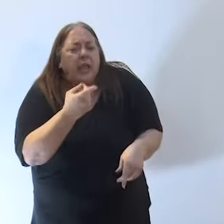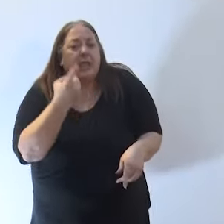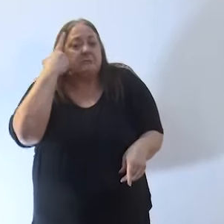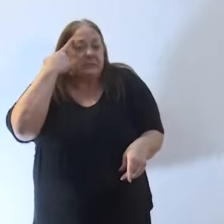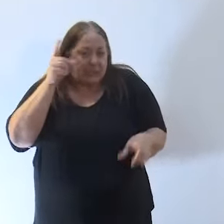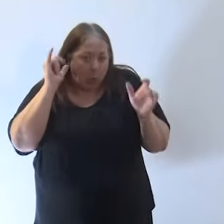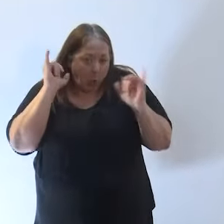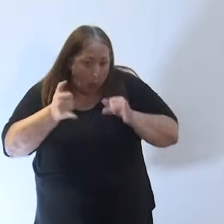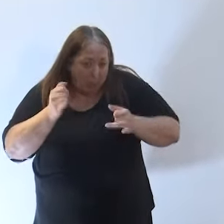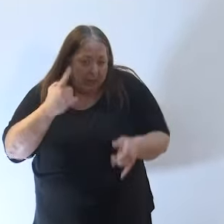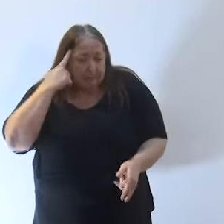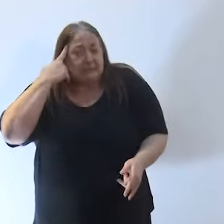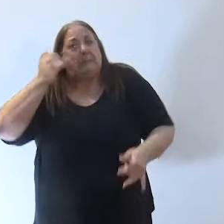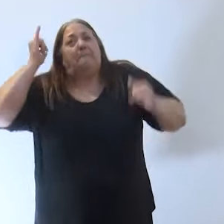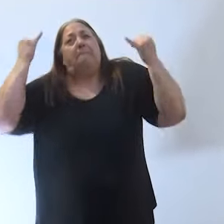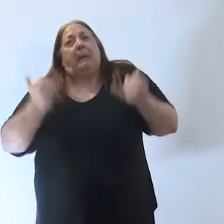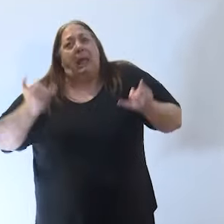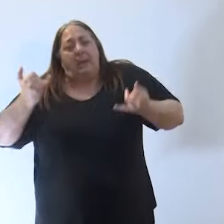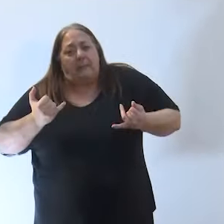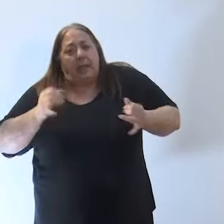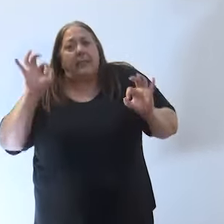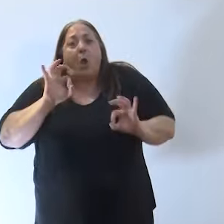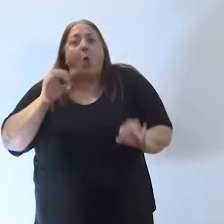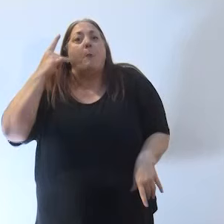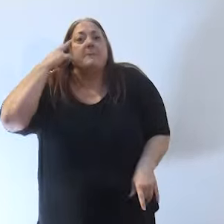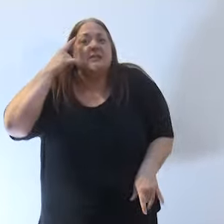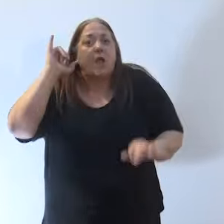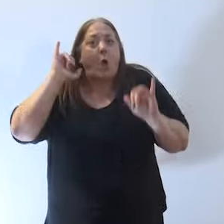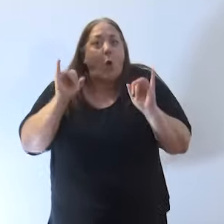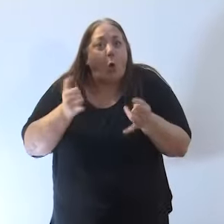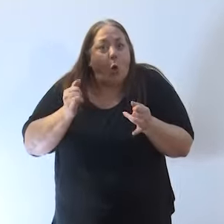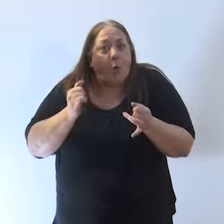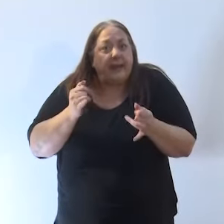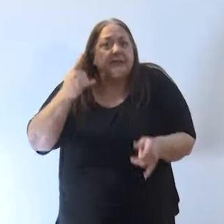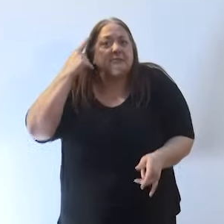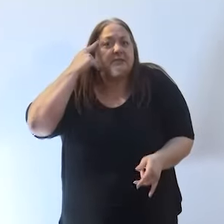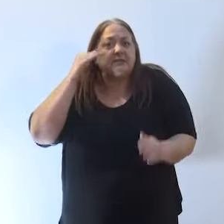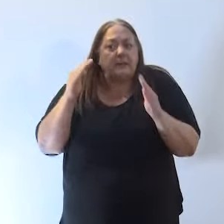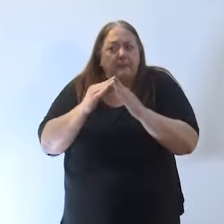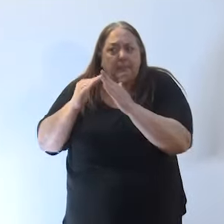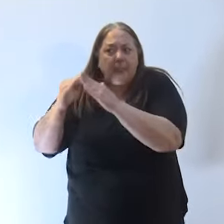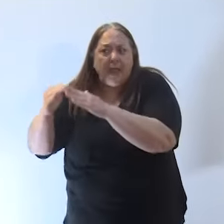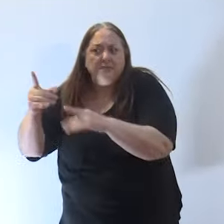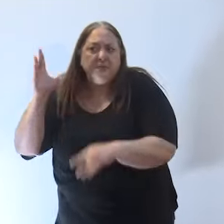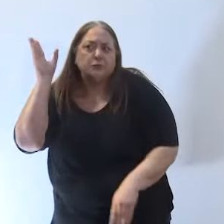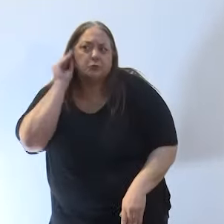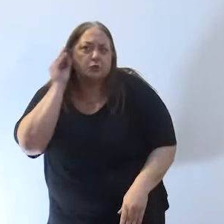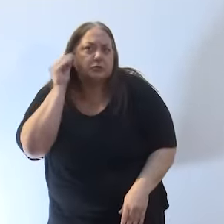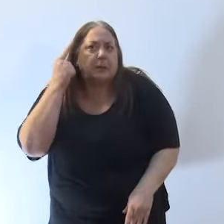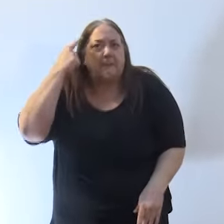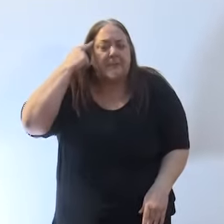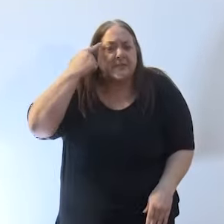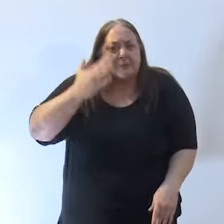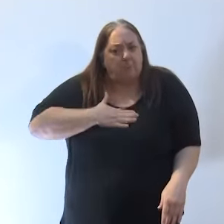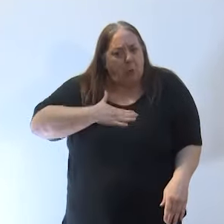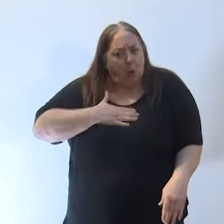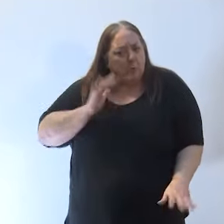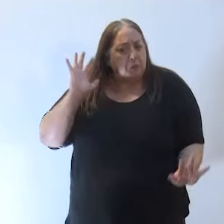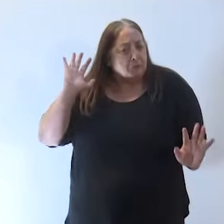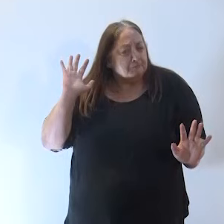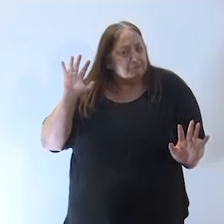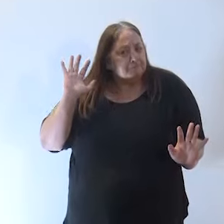esos chicos vienen con una bajada de línea desde sus casas y tienen pensamiento propio también al margen de ser milenial al